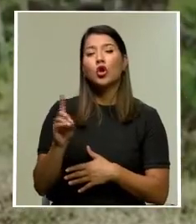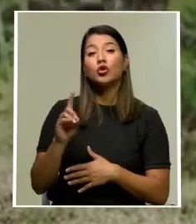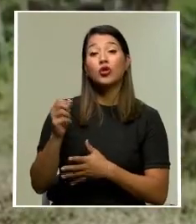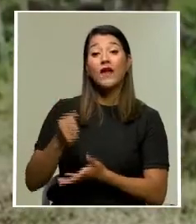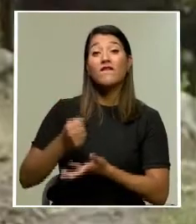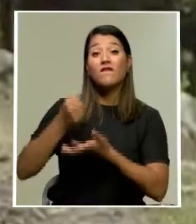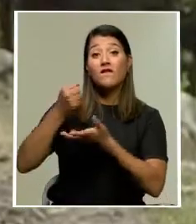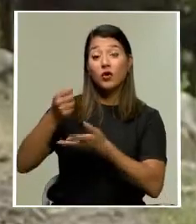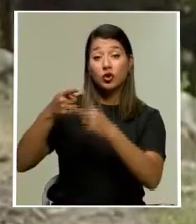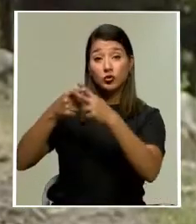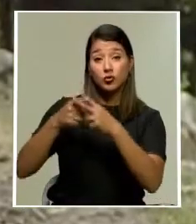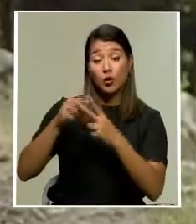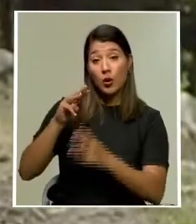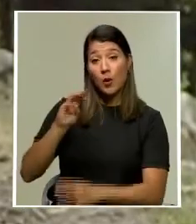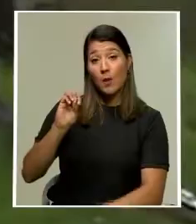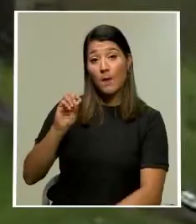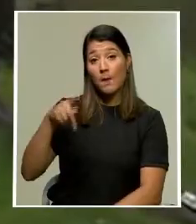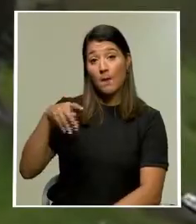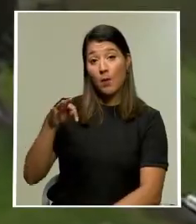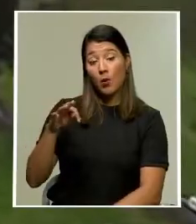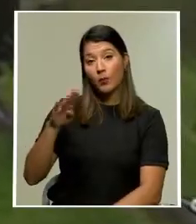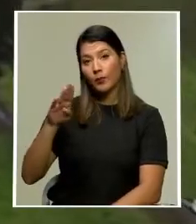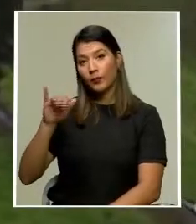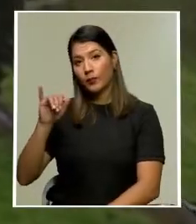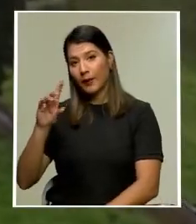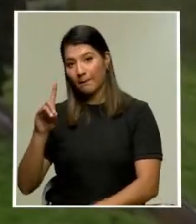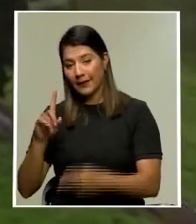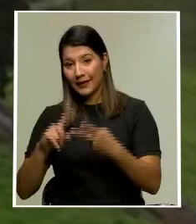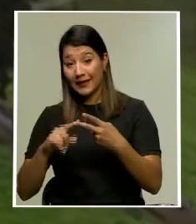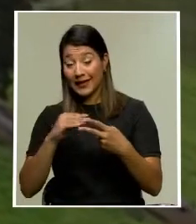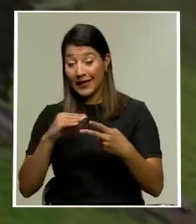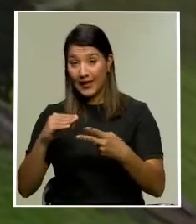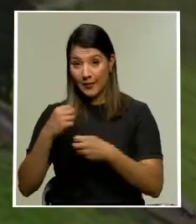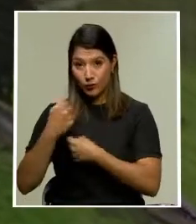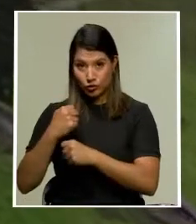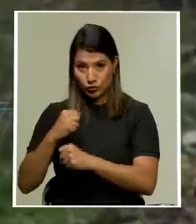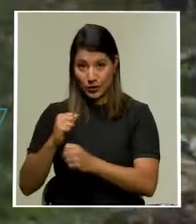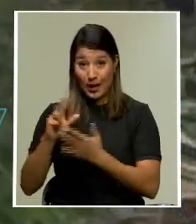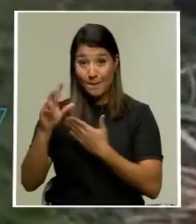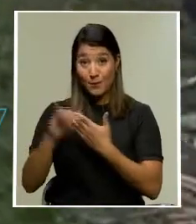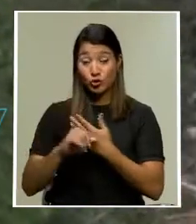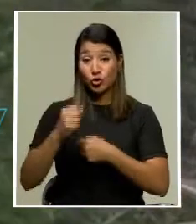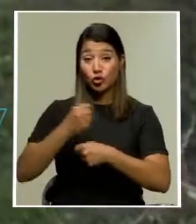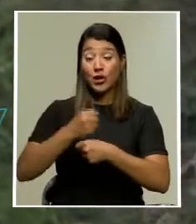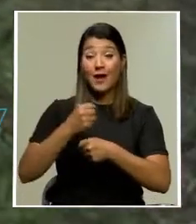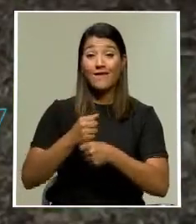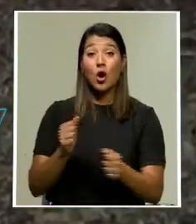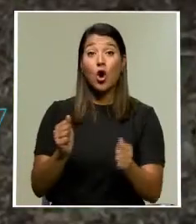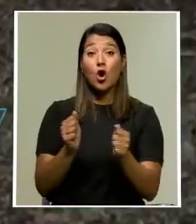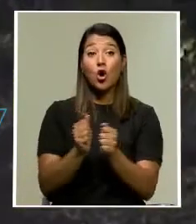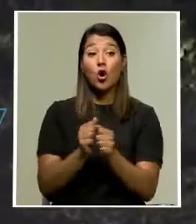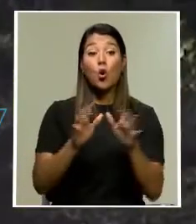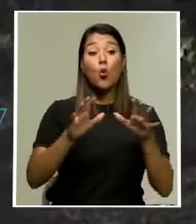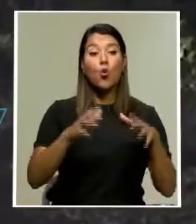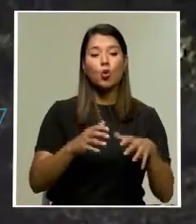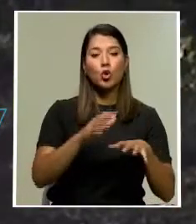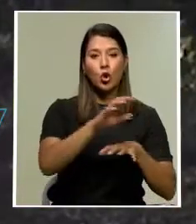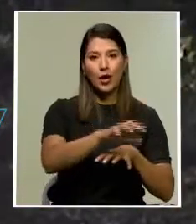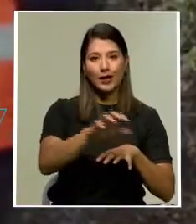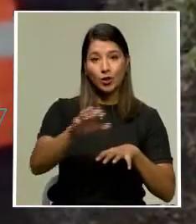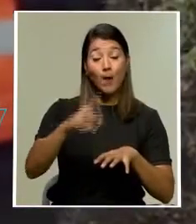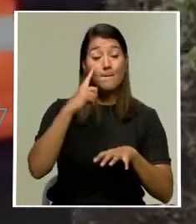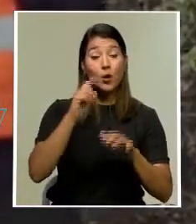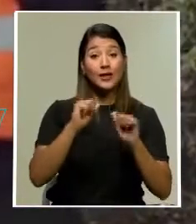empréstito MOPBIP y de los gobiernos locales. El proyecto se ha trabajado en conjunto con las uniones cantonales de asociaciones